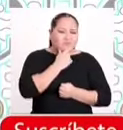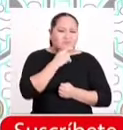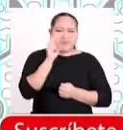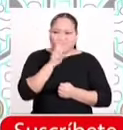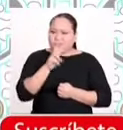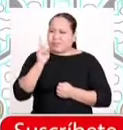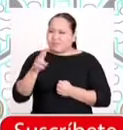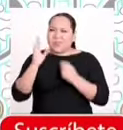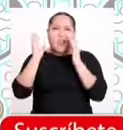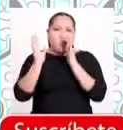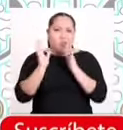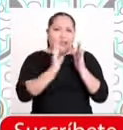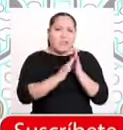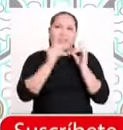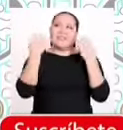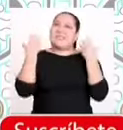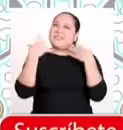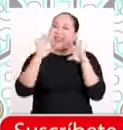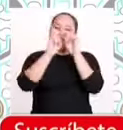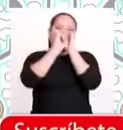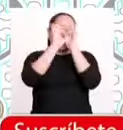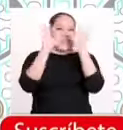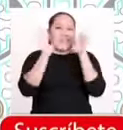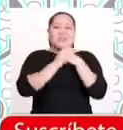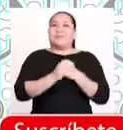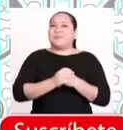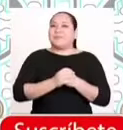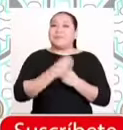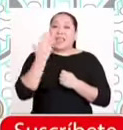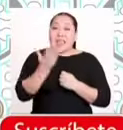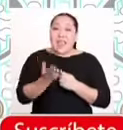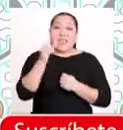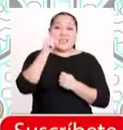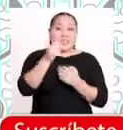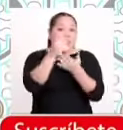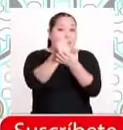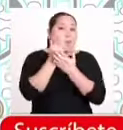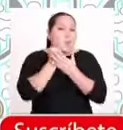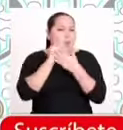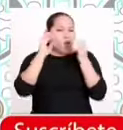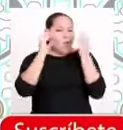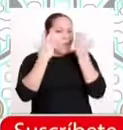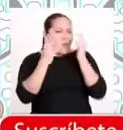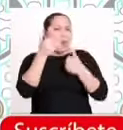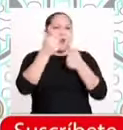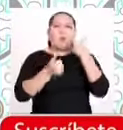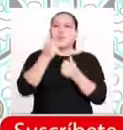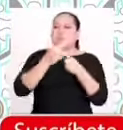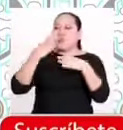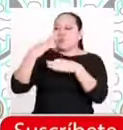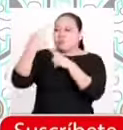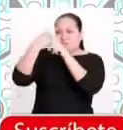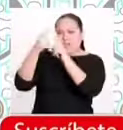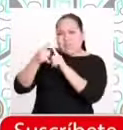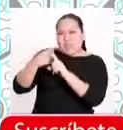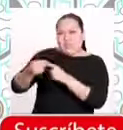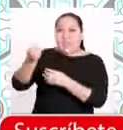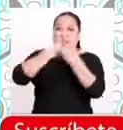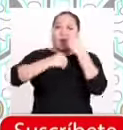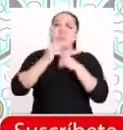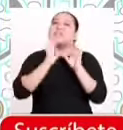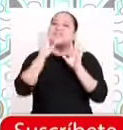ordenado, me queda mucho más claro. Entonces, esto nos va a ayudar para comparar los tipos de alimentos. Por supuesto.